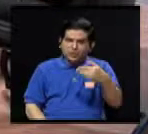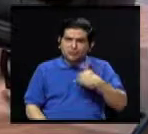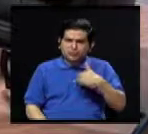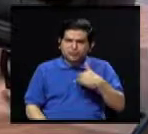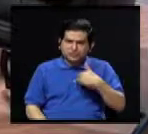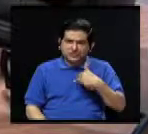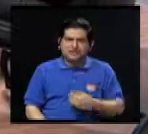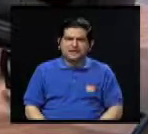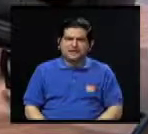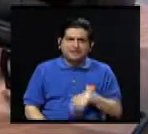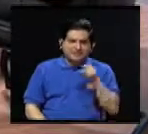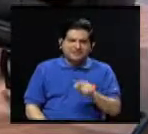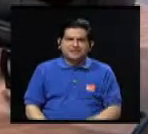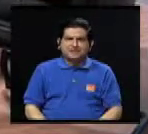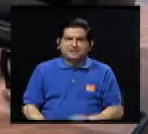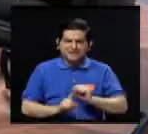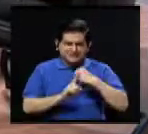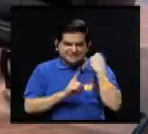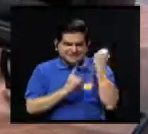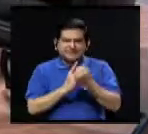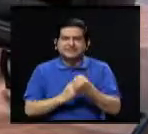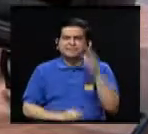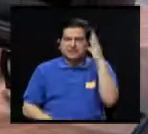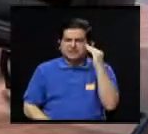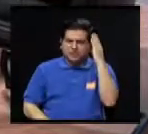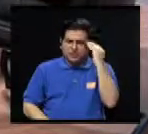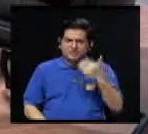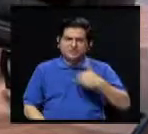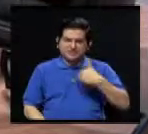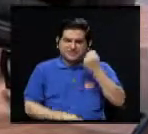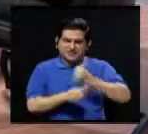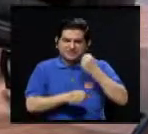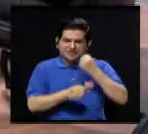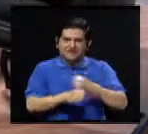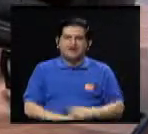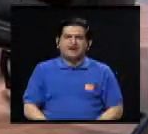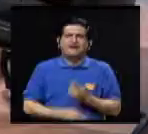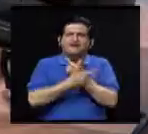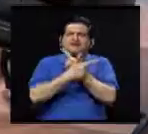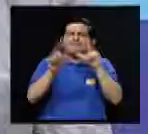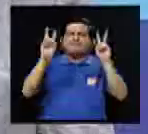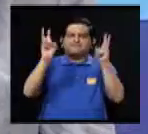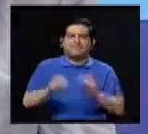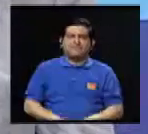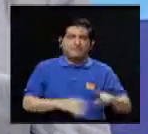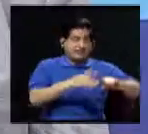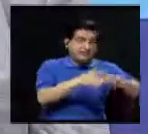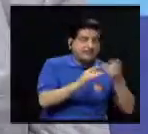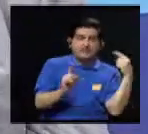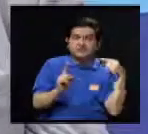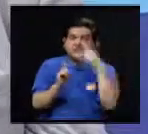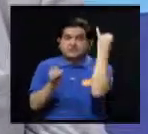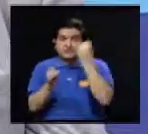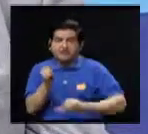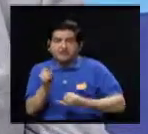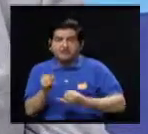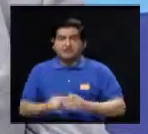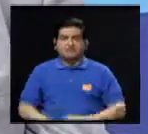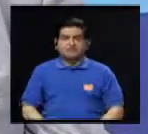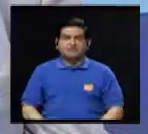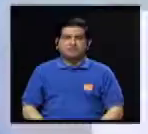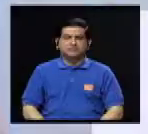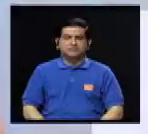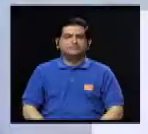merece esa apreciación con base en la experiencia de trabajar en Salir a Volar de principio a fin? Okay, no,